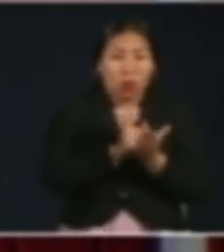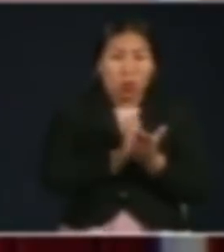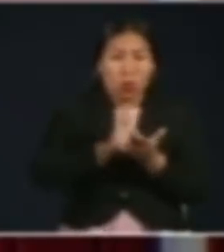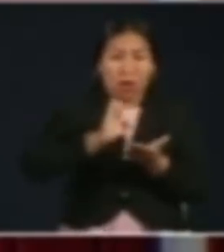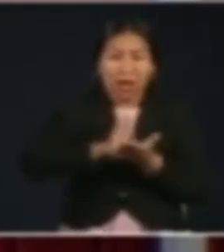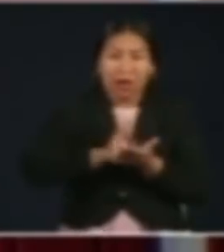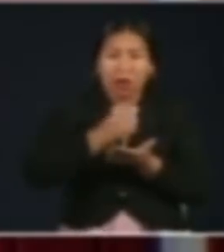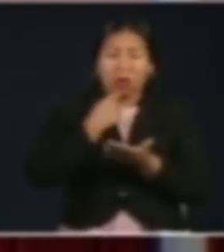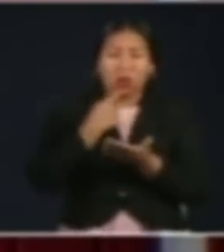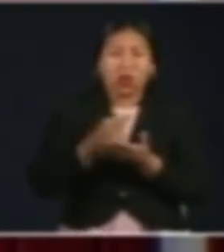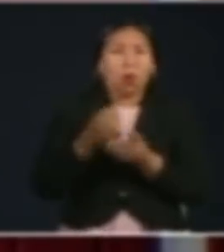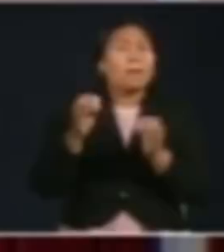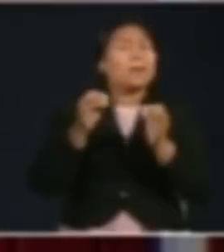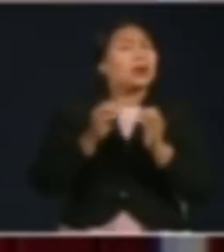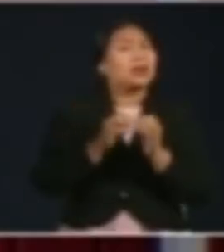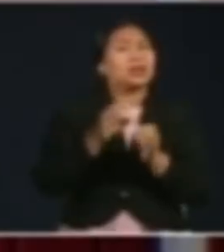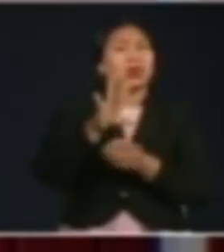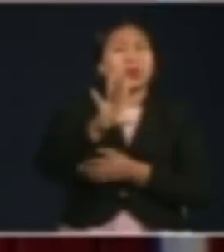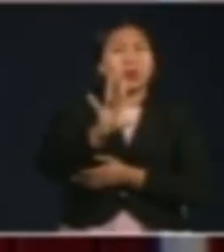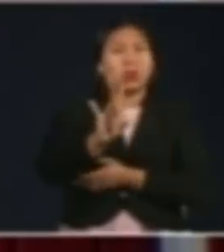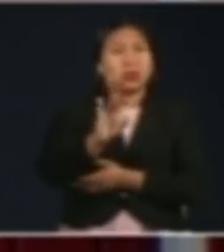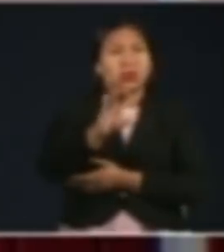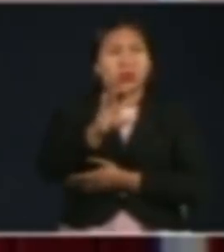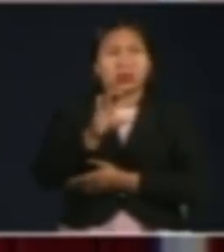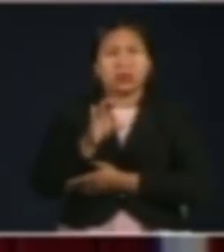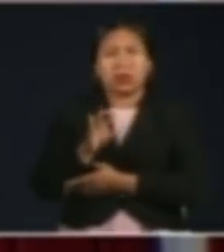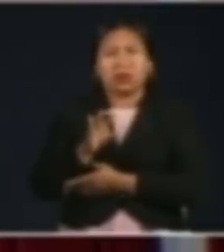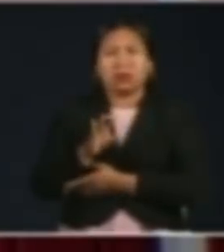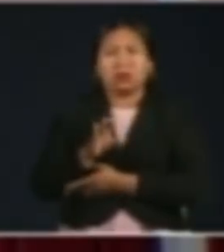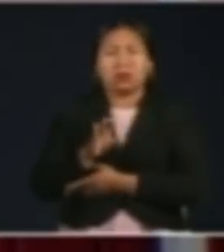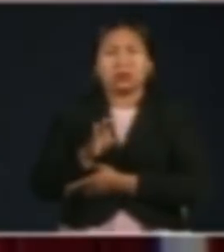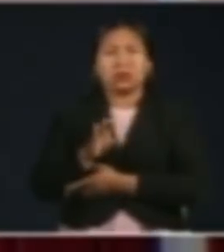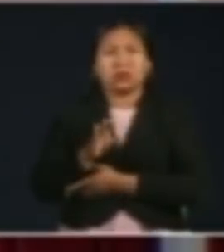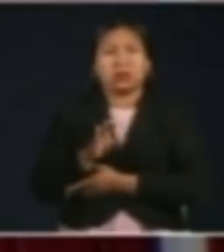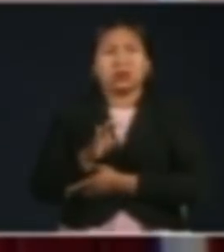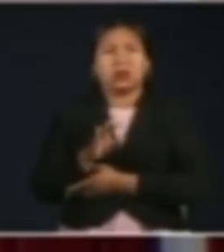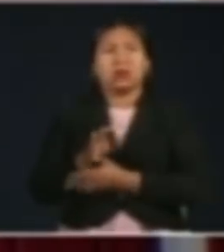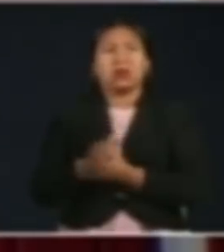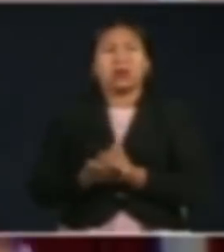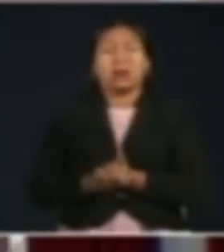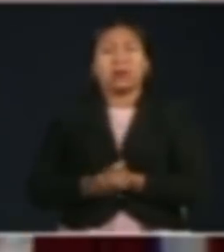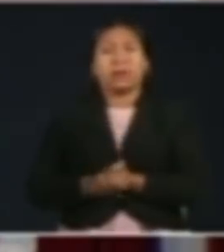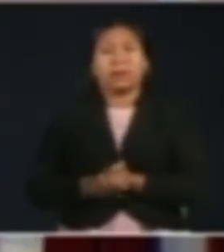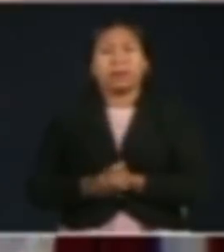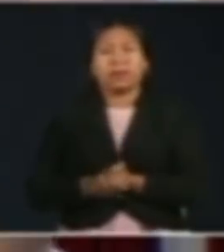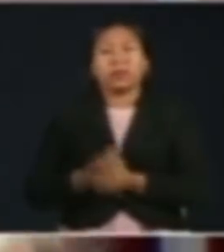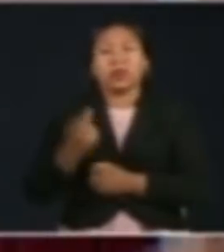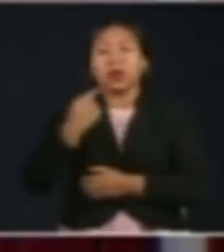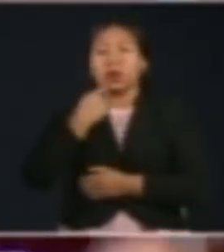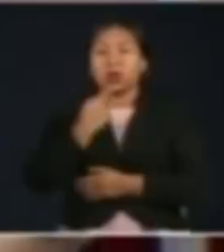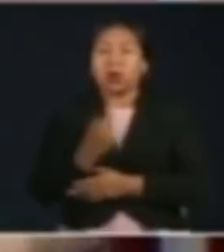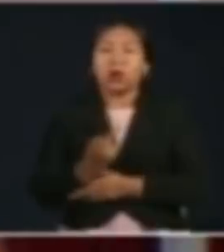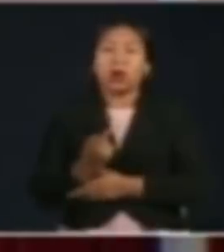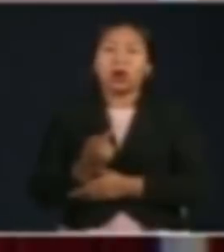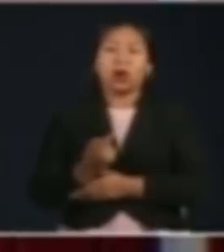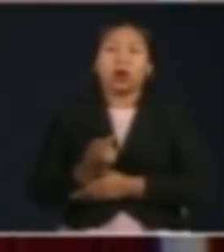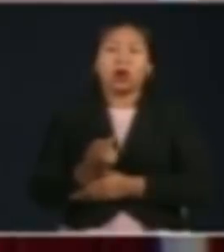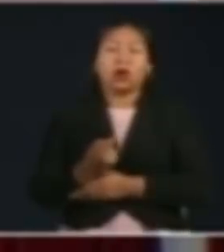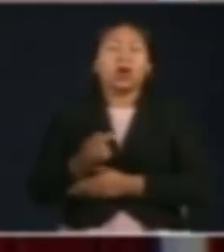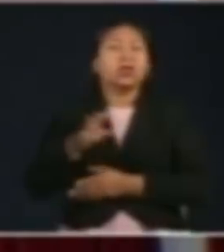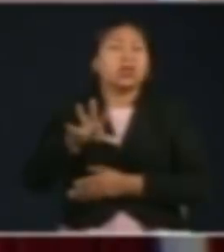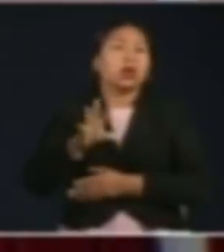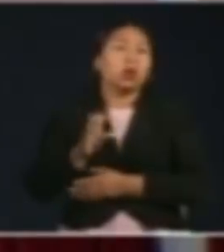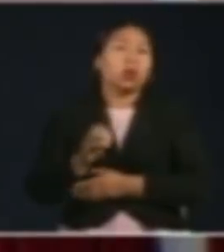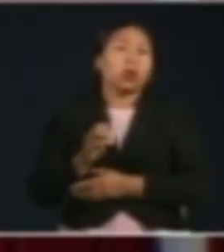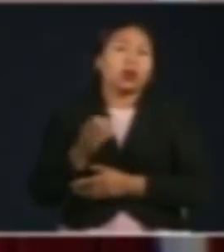o 1000 millones de dólares que el país lo necesita. Creo que esta es la 50ª vez.